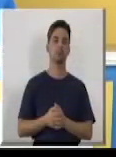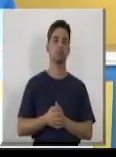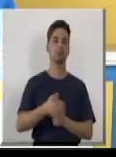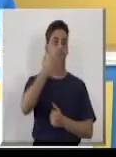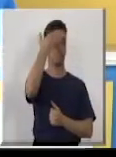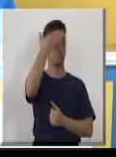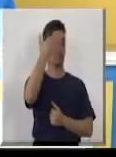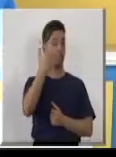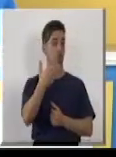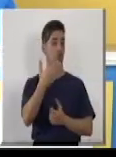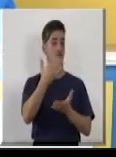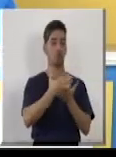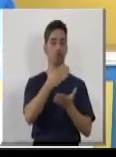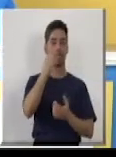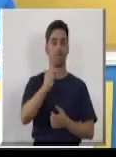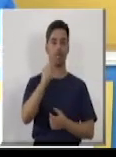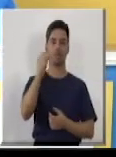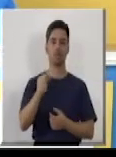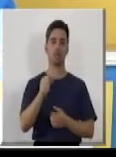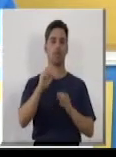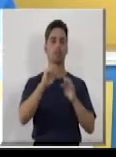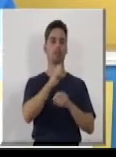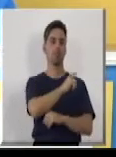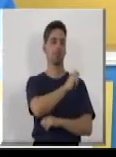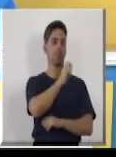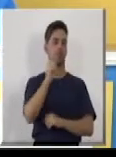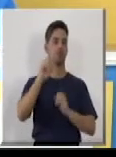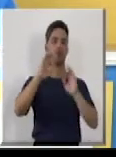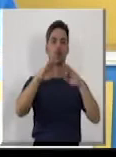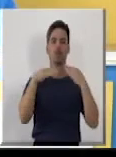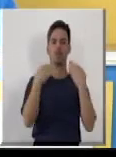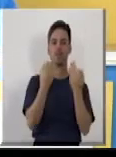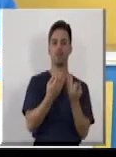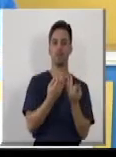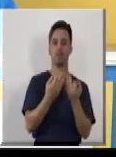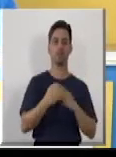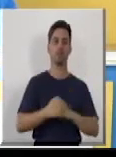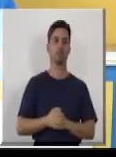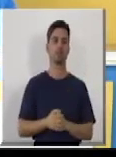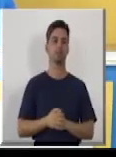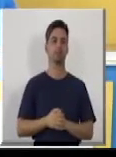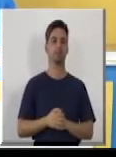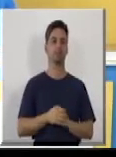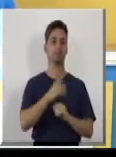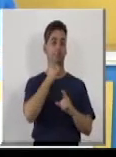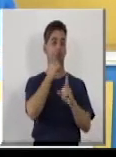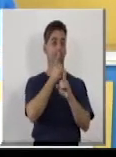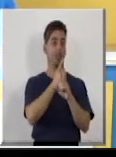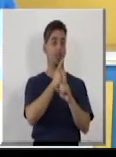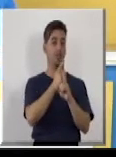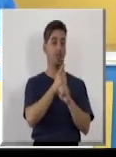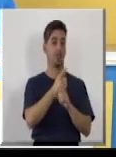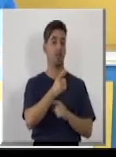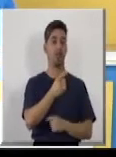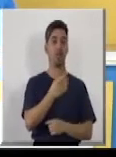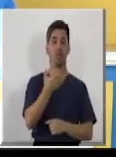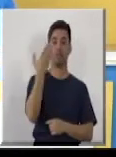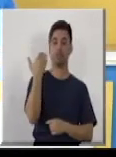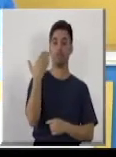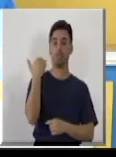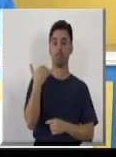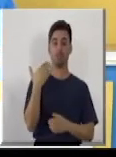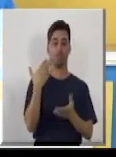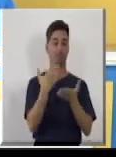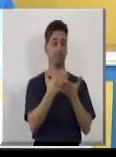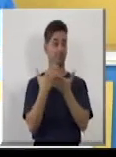Saludos, estudiantes, profesores y familia. En el encuentro anterior estuvimos trabajando todo